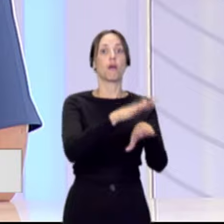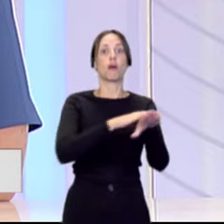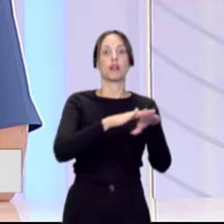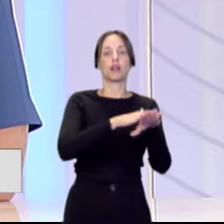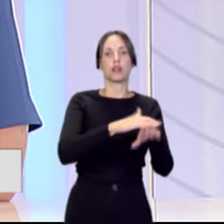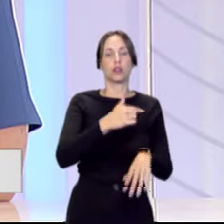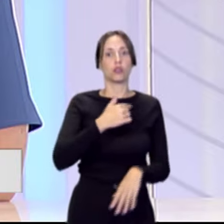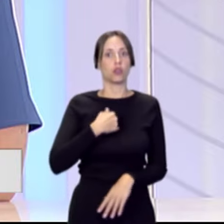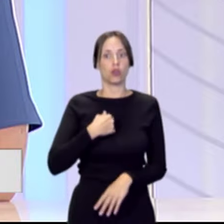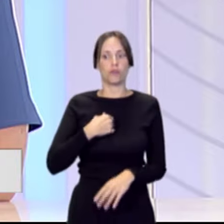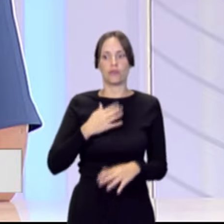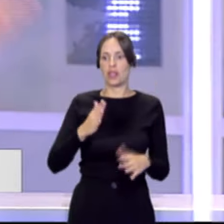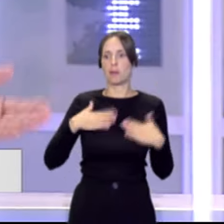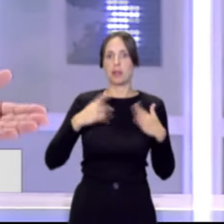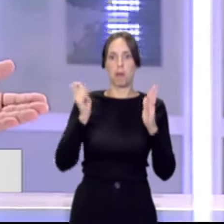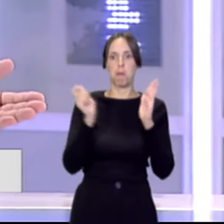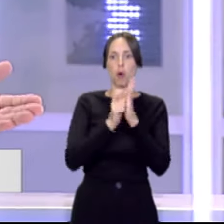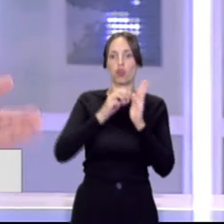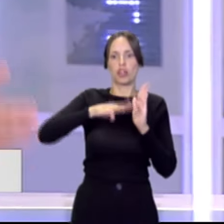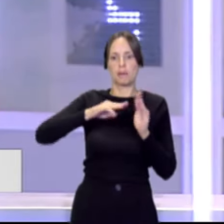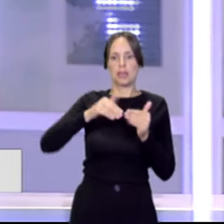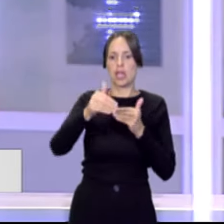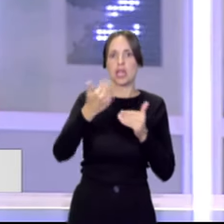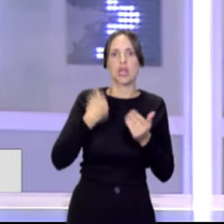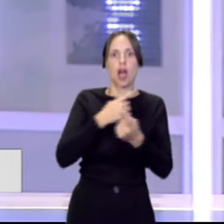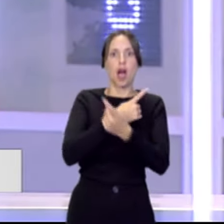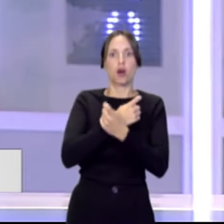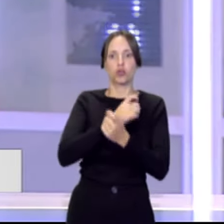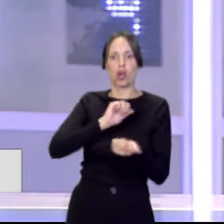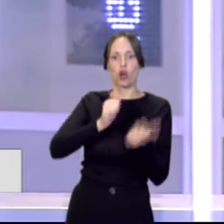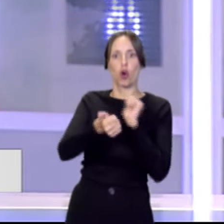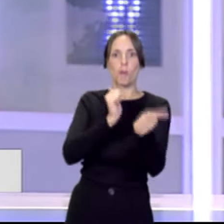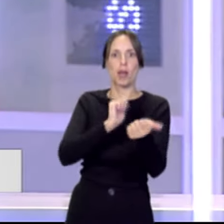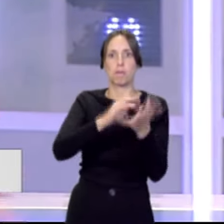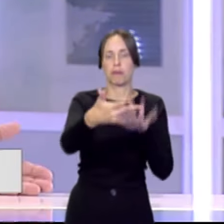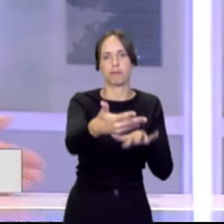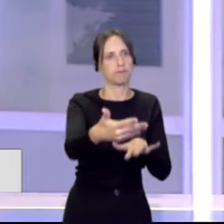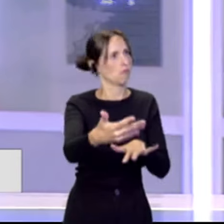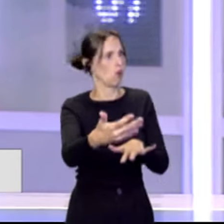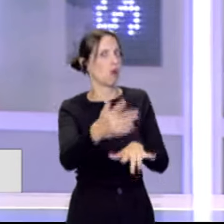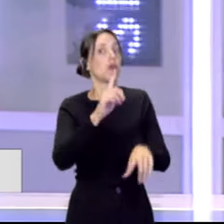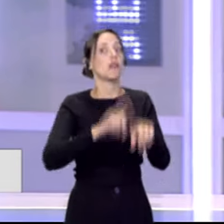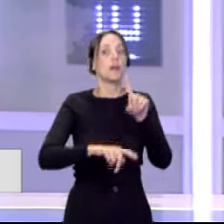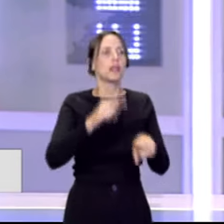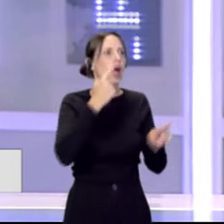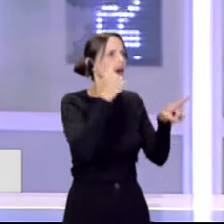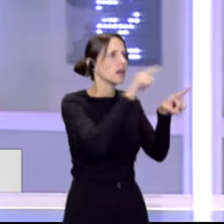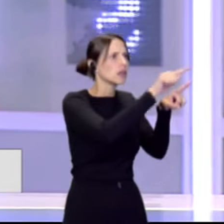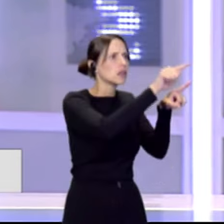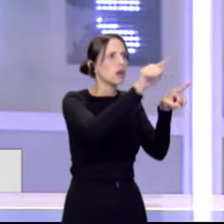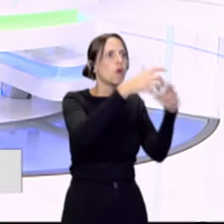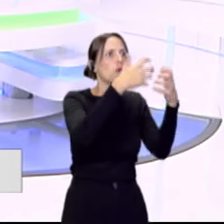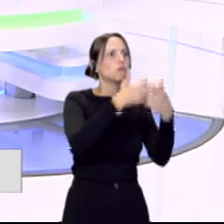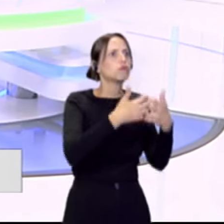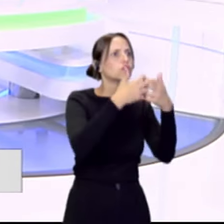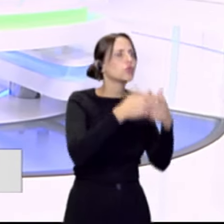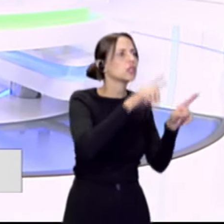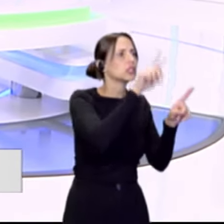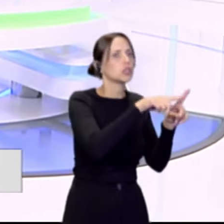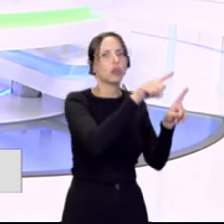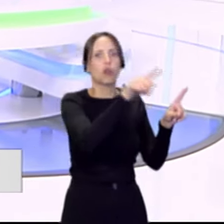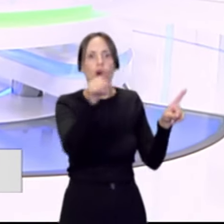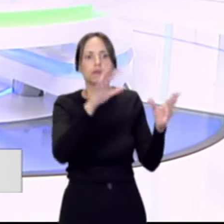de Austria. O sea que miremos las cosas que funcionan y desechemos aquellas otras que son inviables. A lo mejor se sacarían esas 200.000 viviendas vacías que